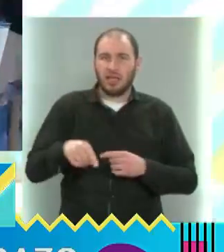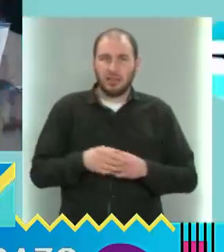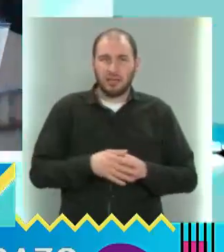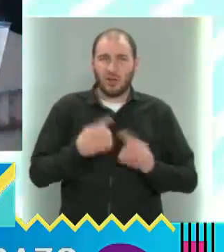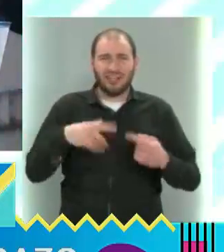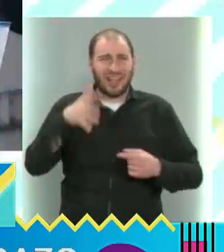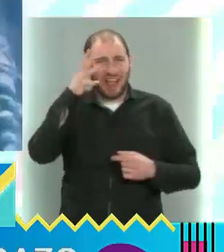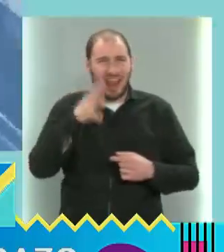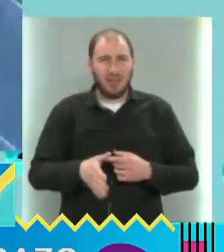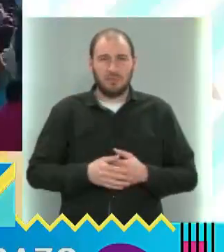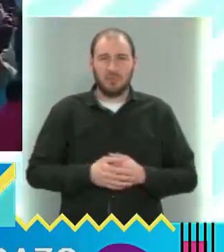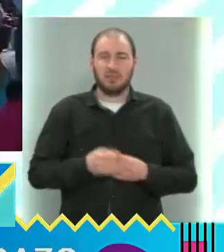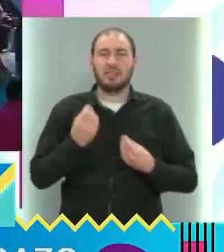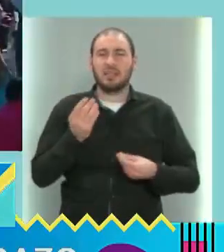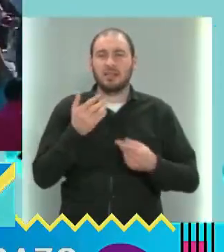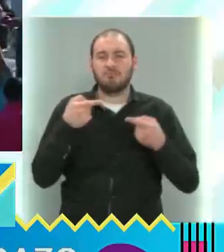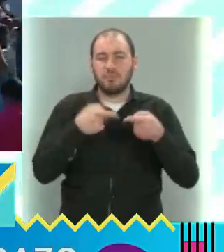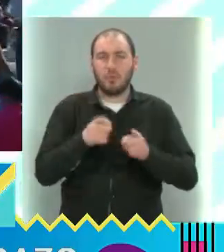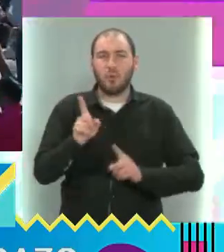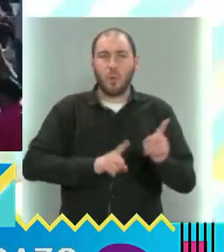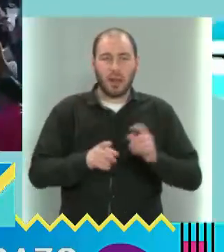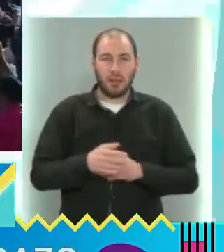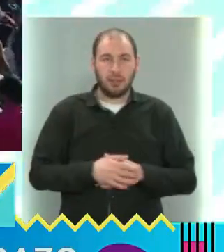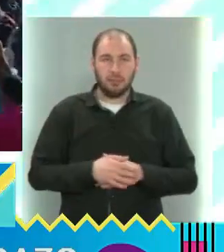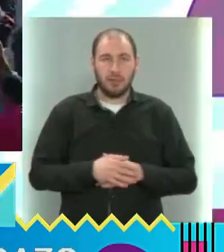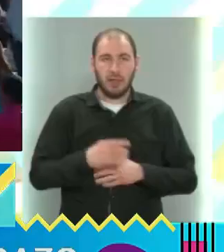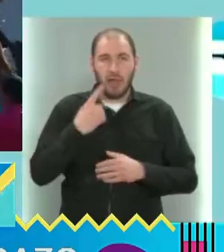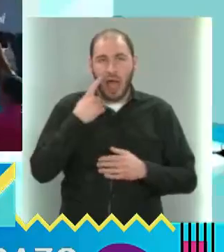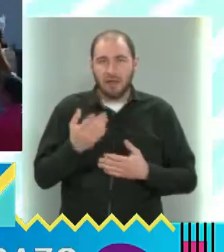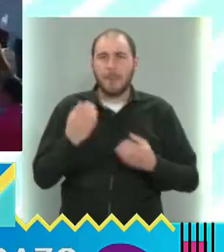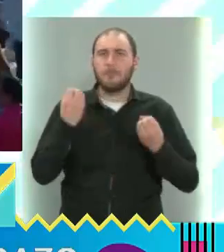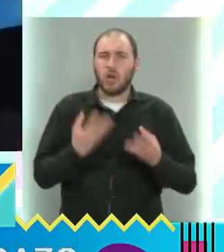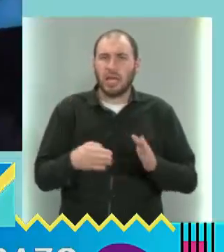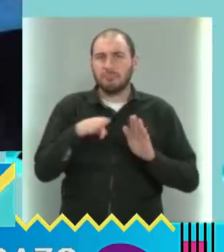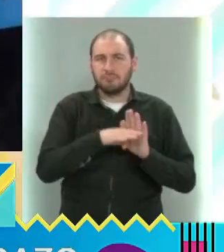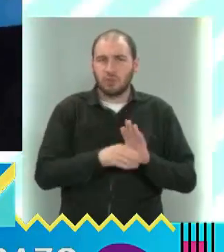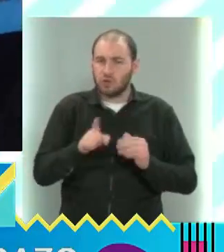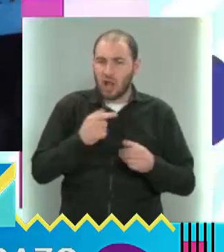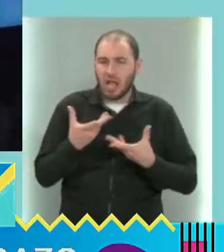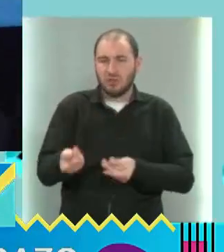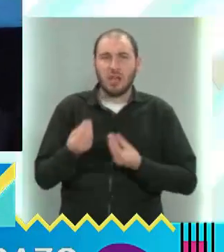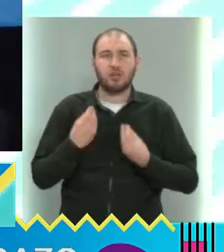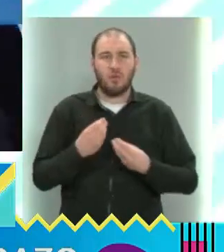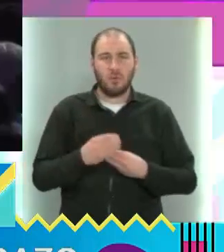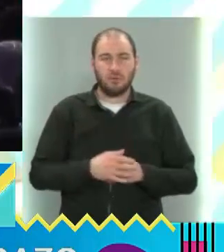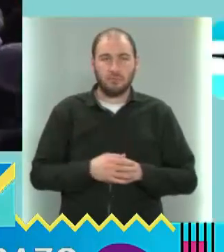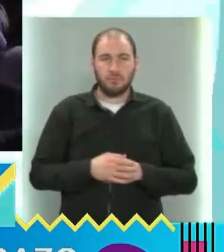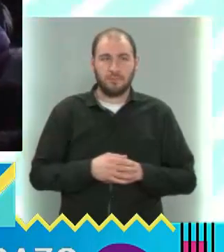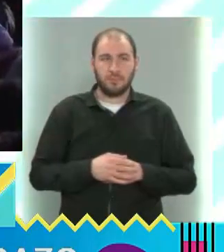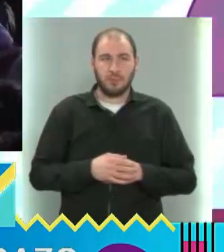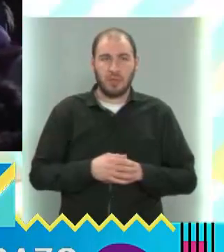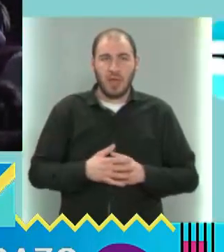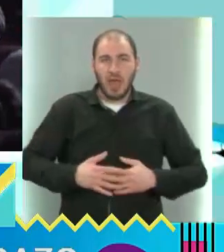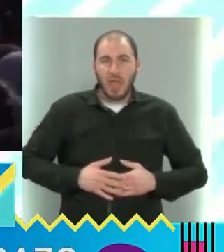un extremo, entonces lo que tenemos que apuntar es a ver las causas y en qué podemos ayudar, ¿no?